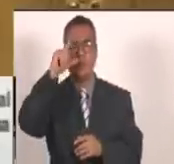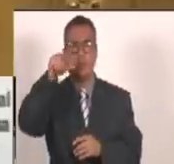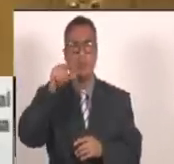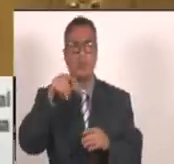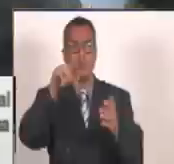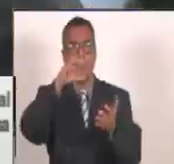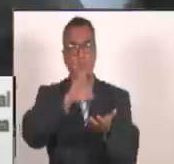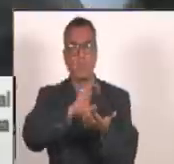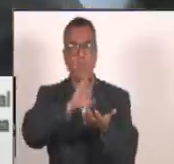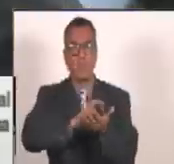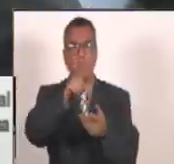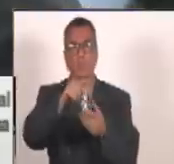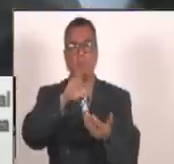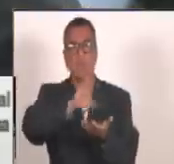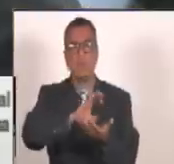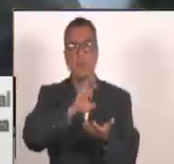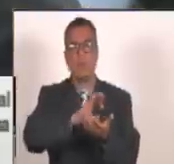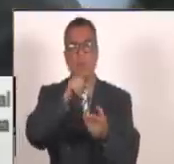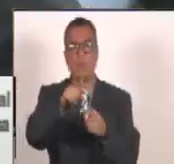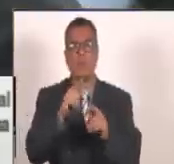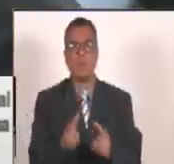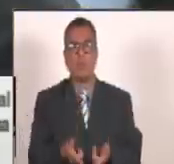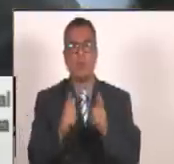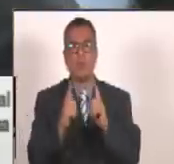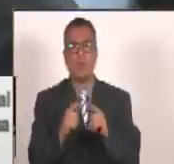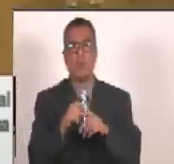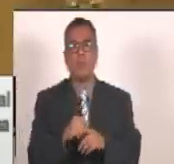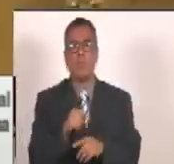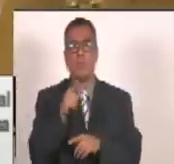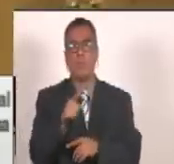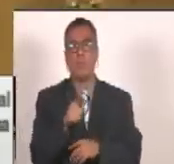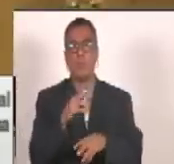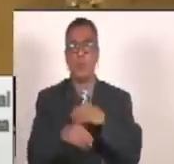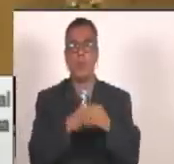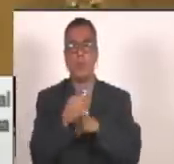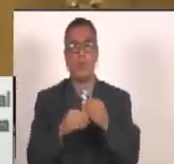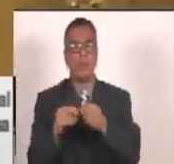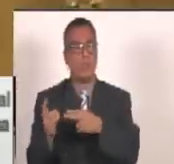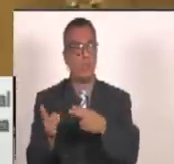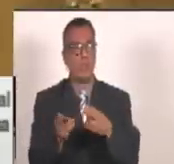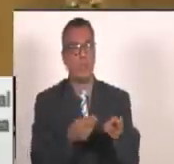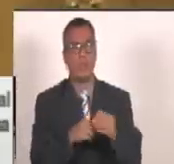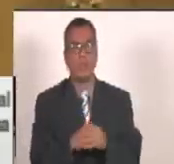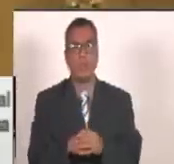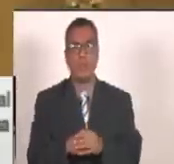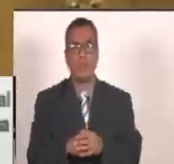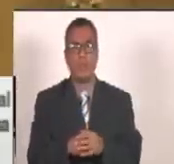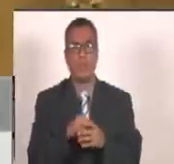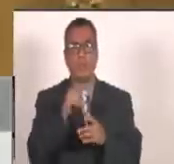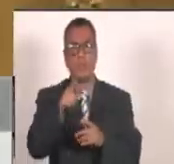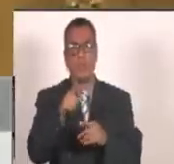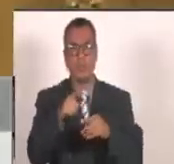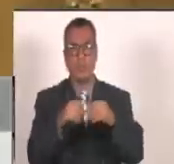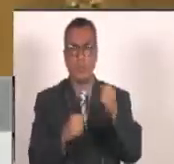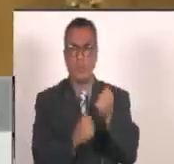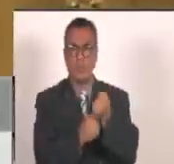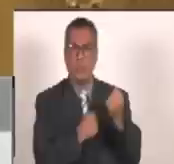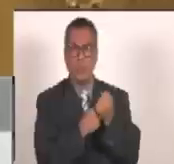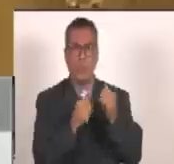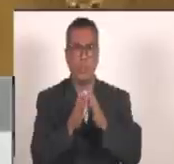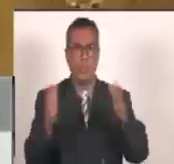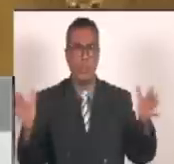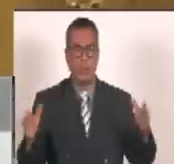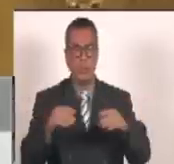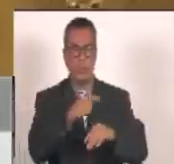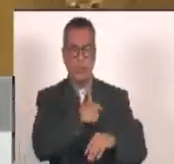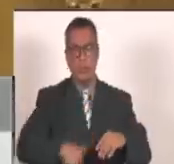impresionante de esa ciudad, y que esa ciudad, sus autoridades, hayan recibido con ese respaldo tan grande al